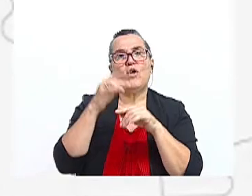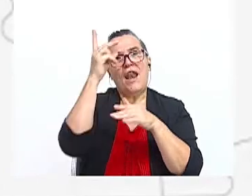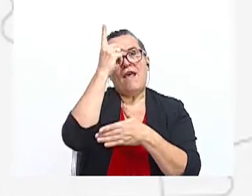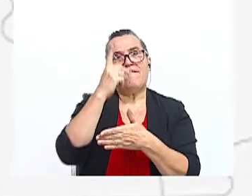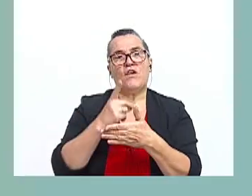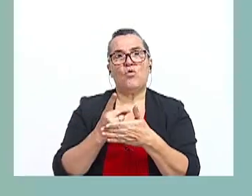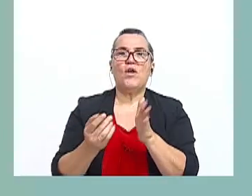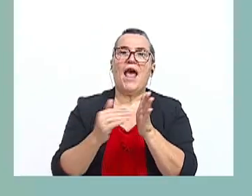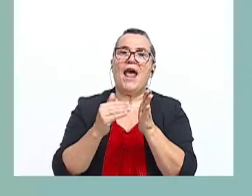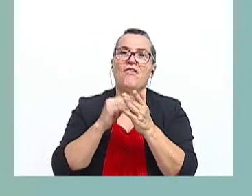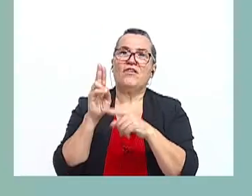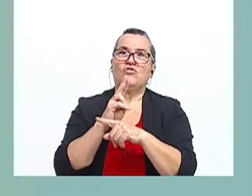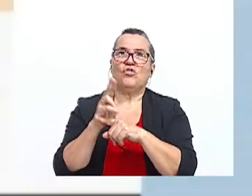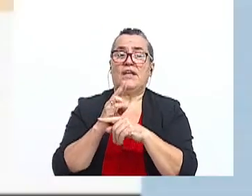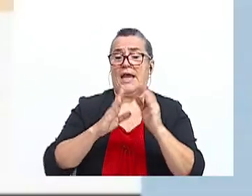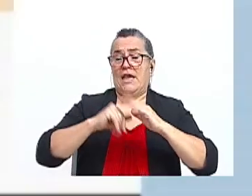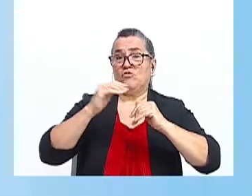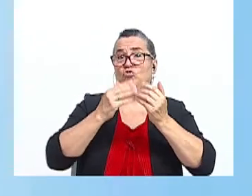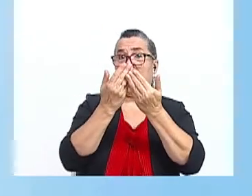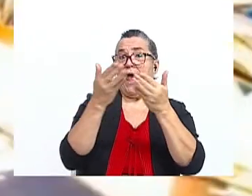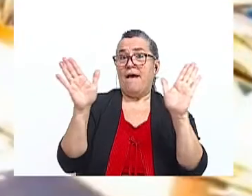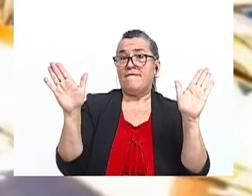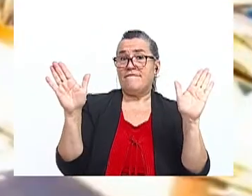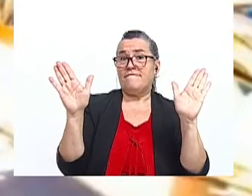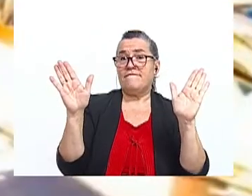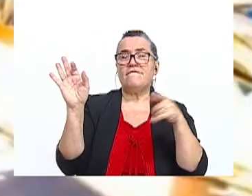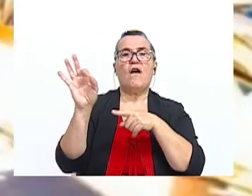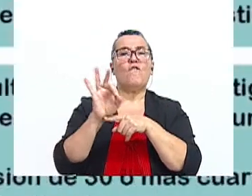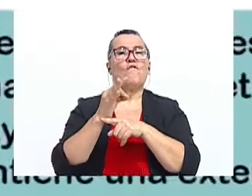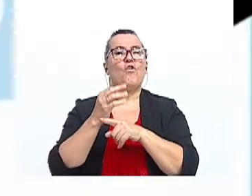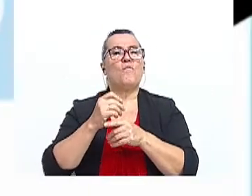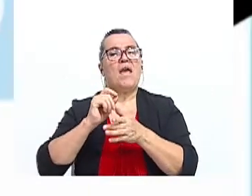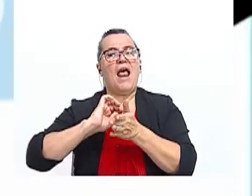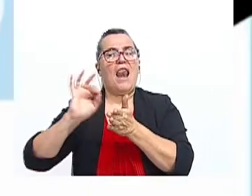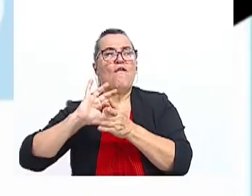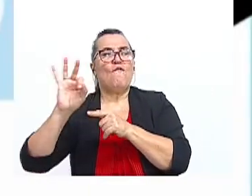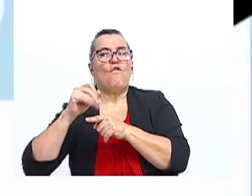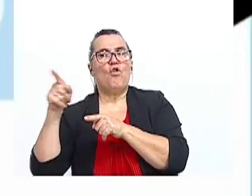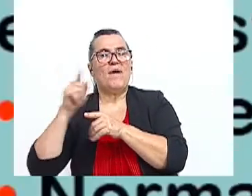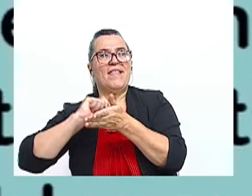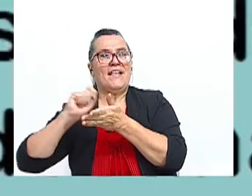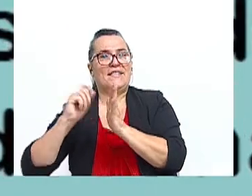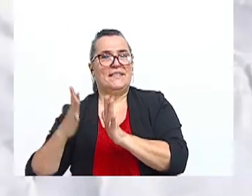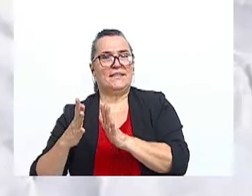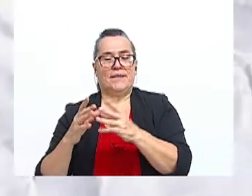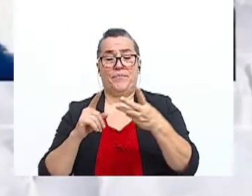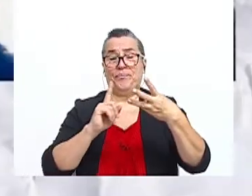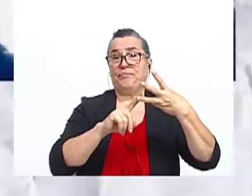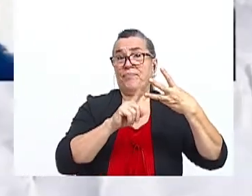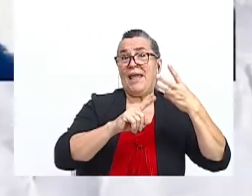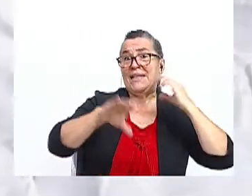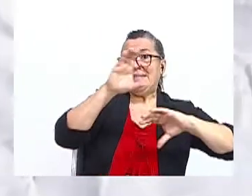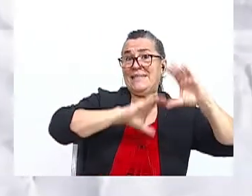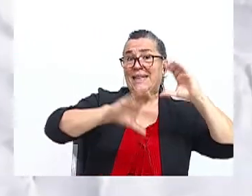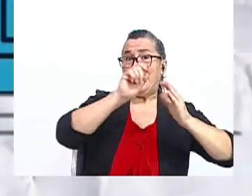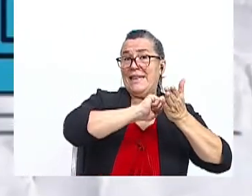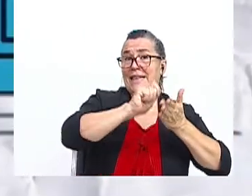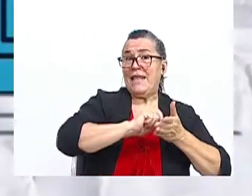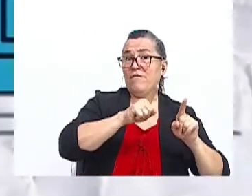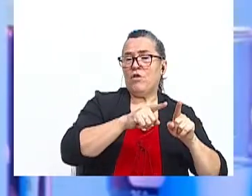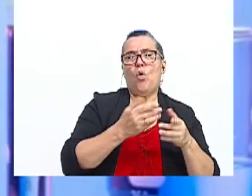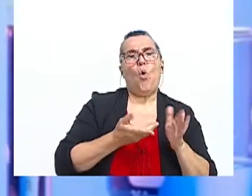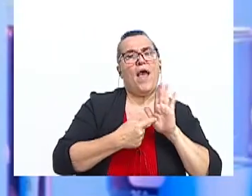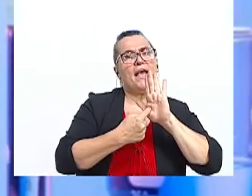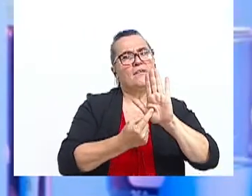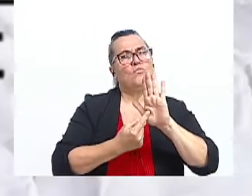Su estructura es abierta, responde al estilo del ensayista. Ensayo científico. En este expone resultados de una